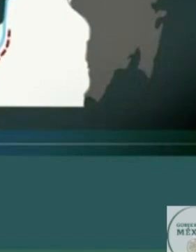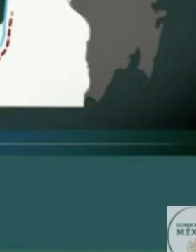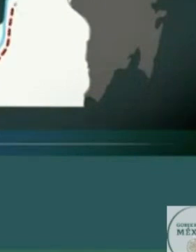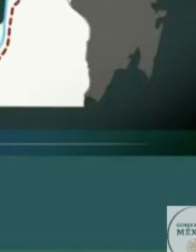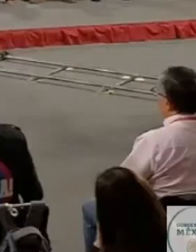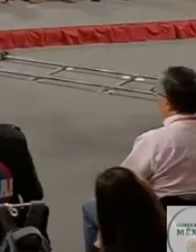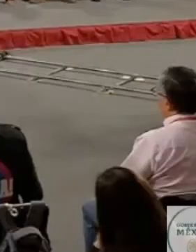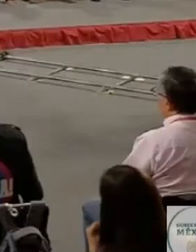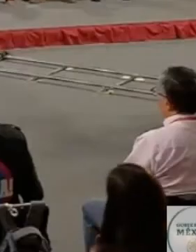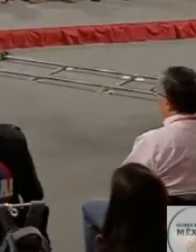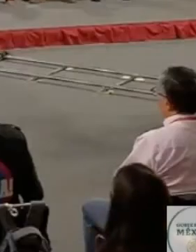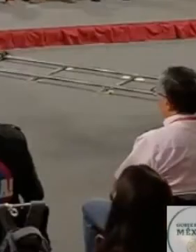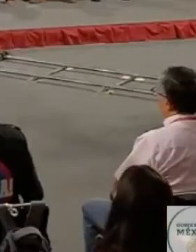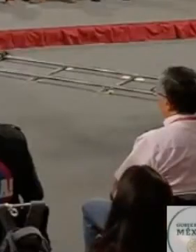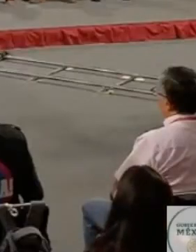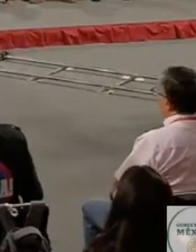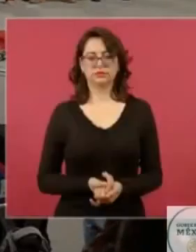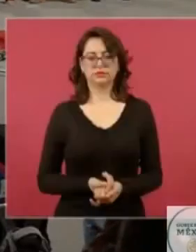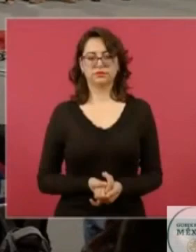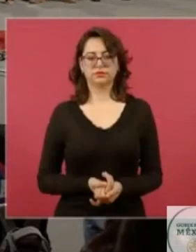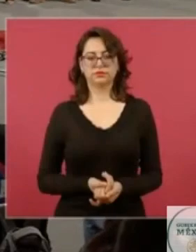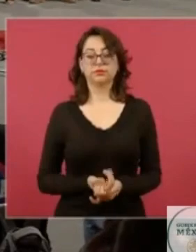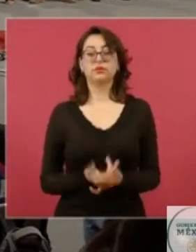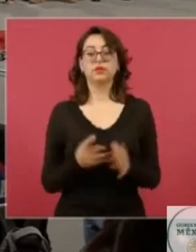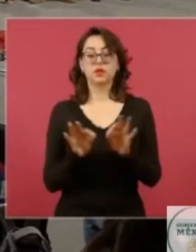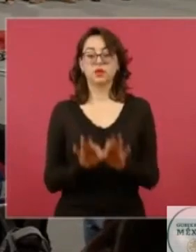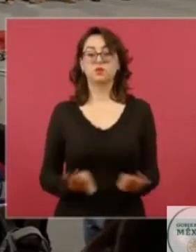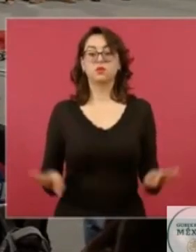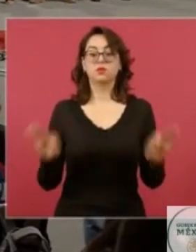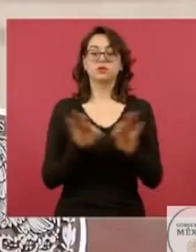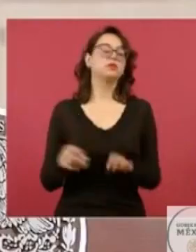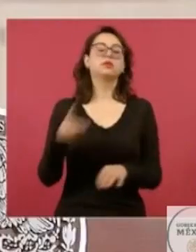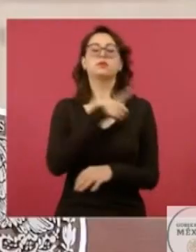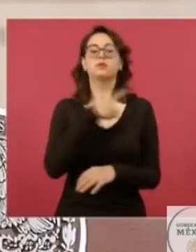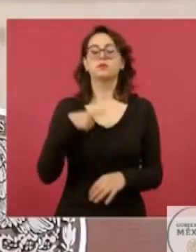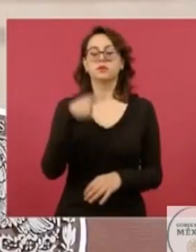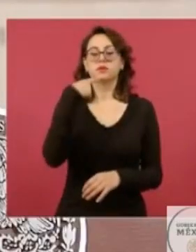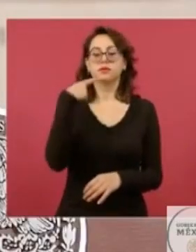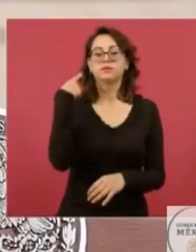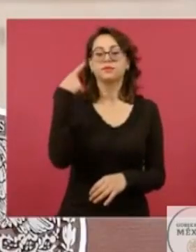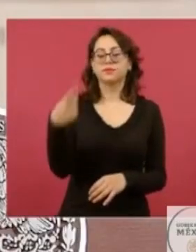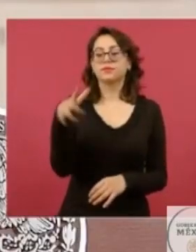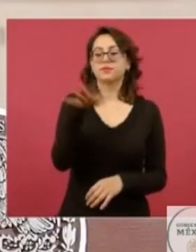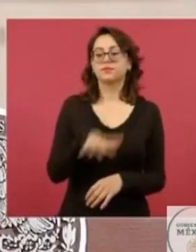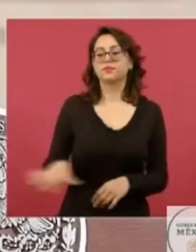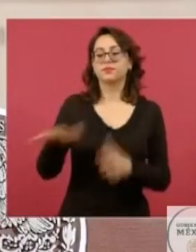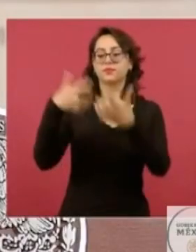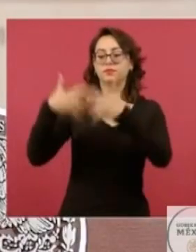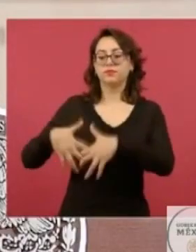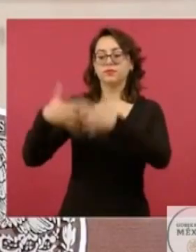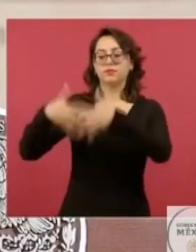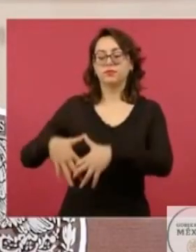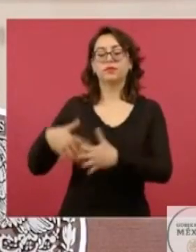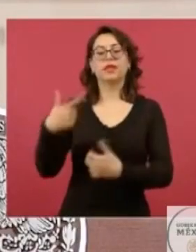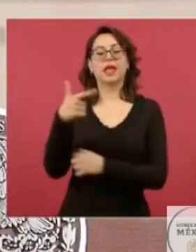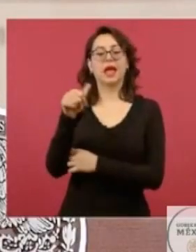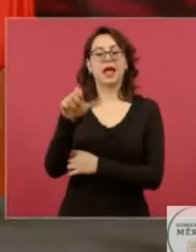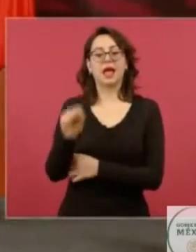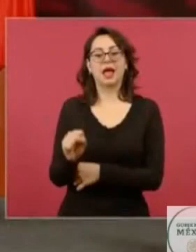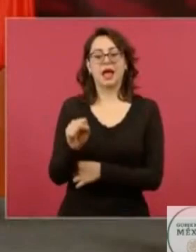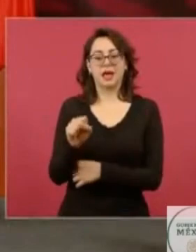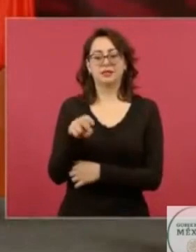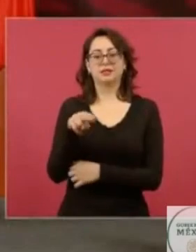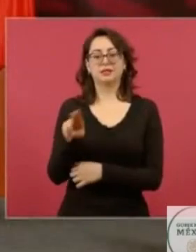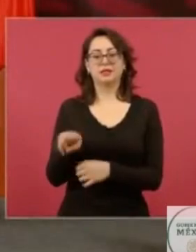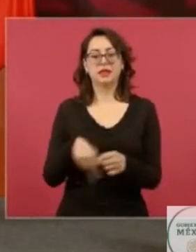combustóleo. Importante señalar que también habrá gas natural suficiente para la industria presente y futura de Yucatán, con lo cual pues es un